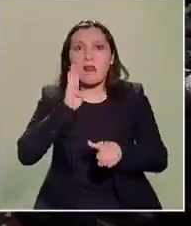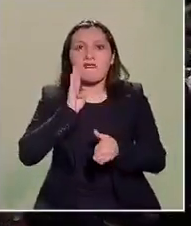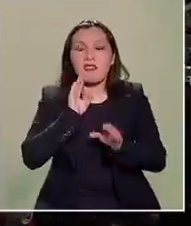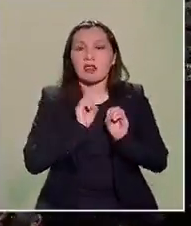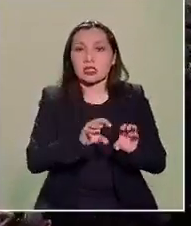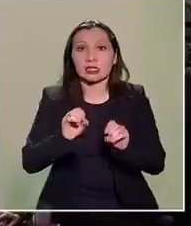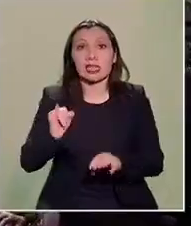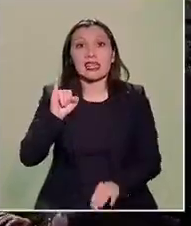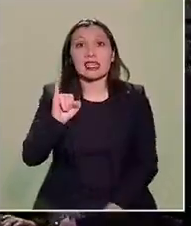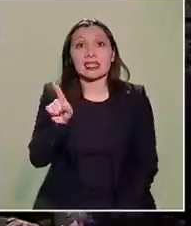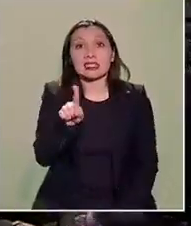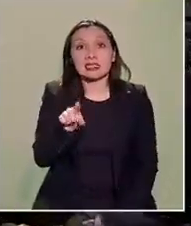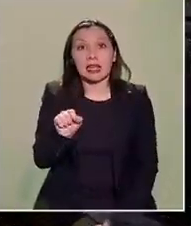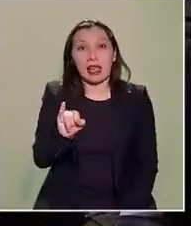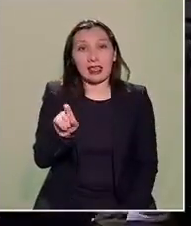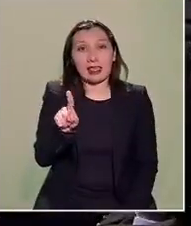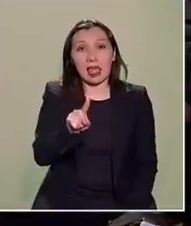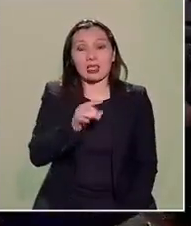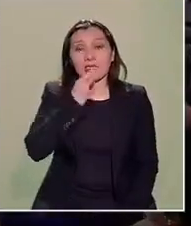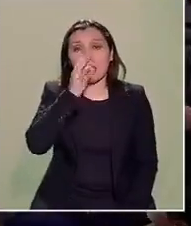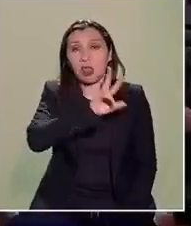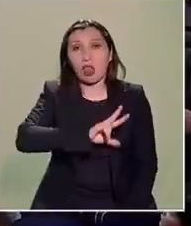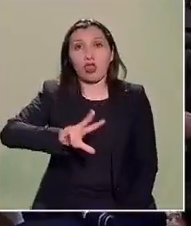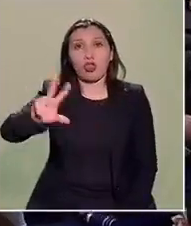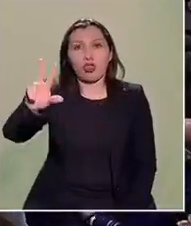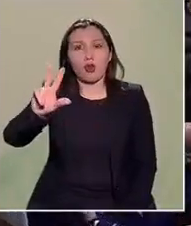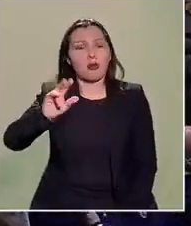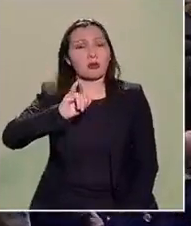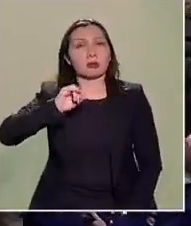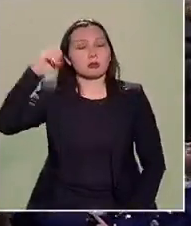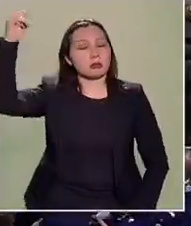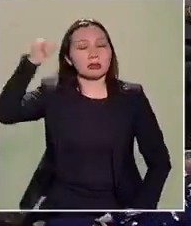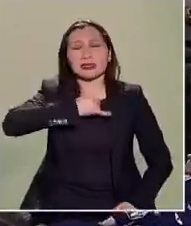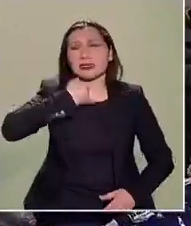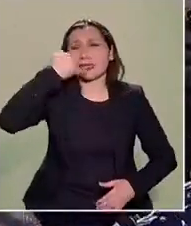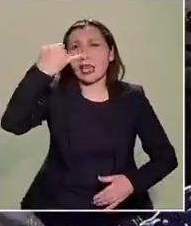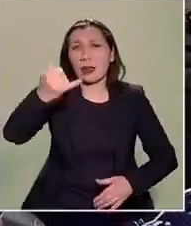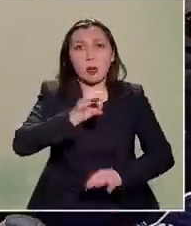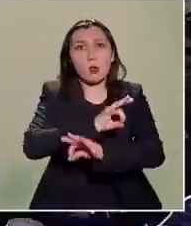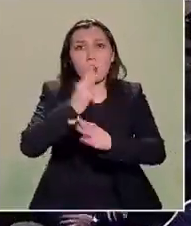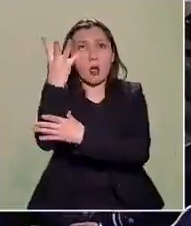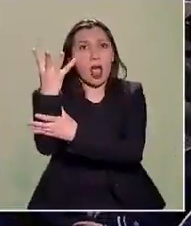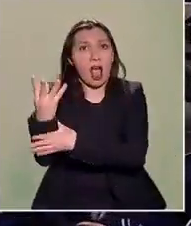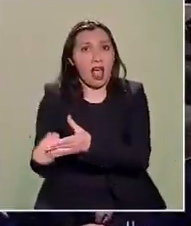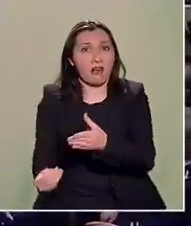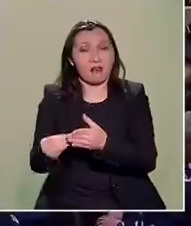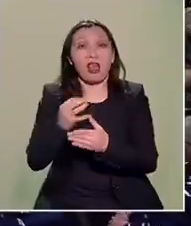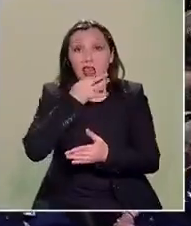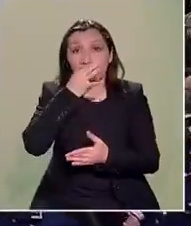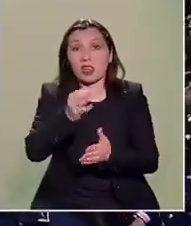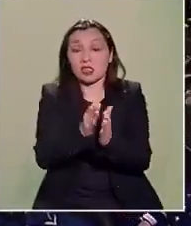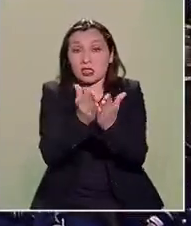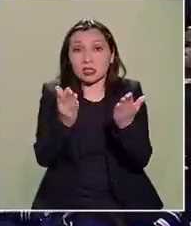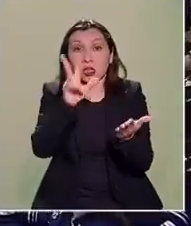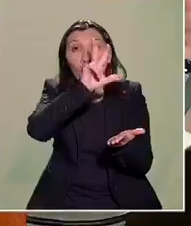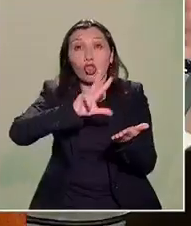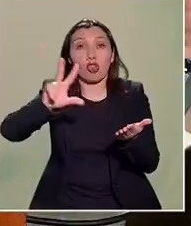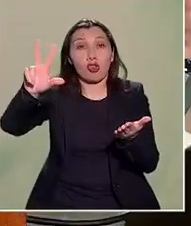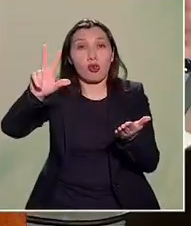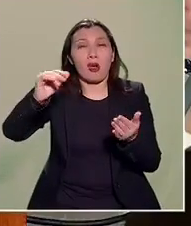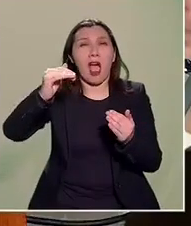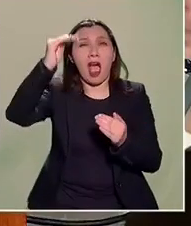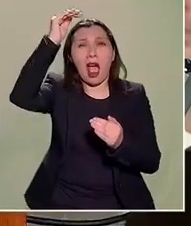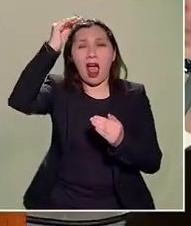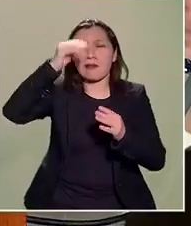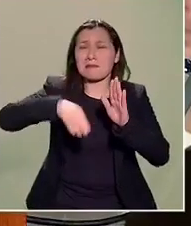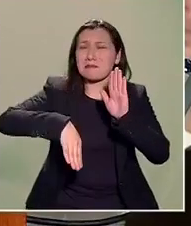isaías describe a dios como trascendente e inmanente dice él es el alto el